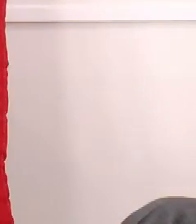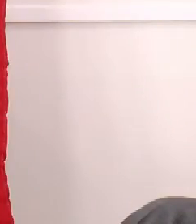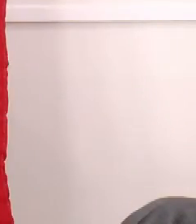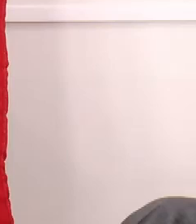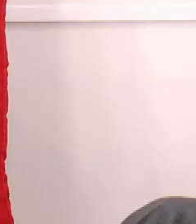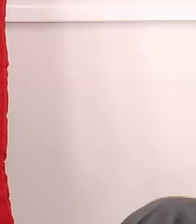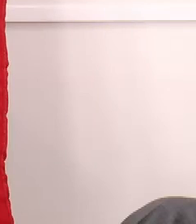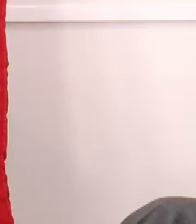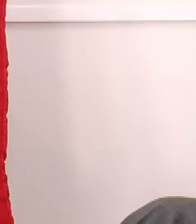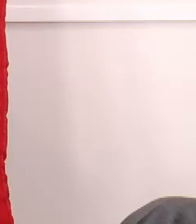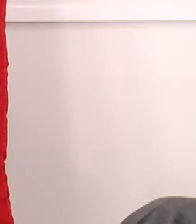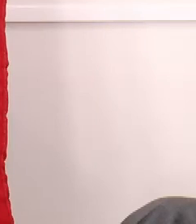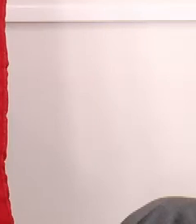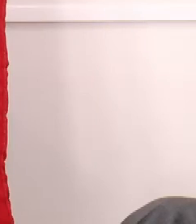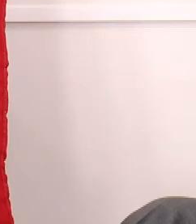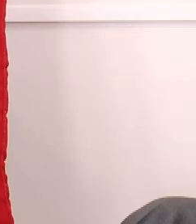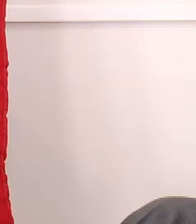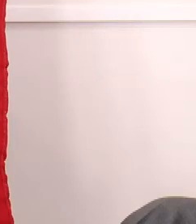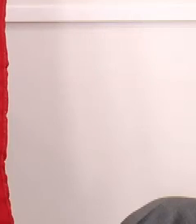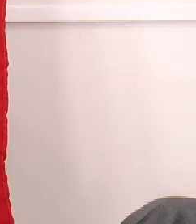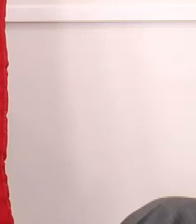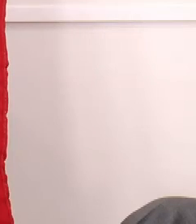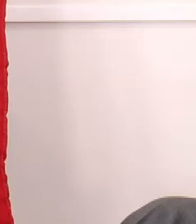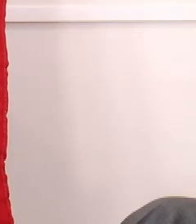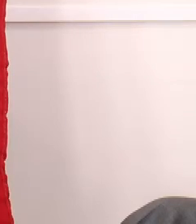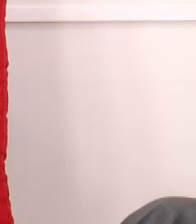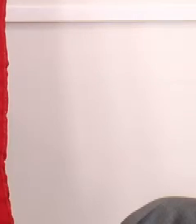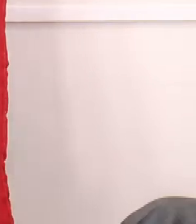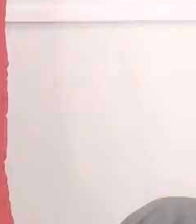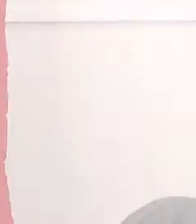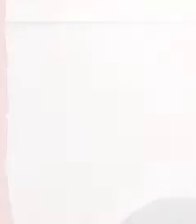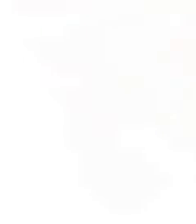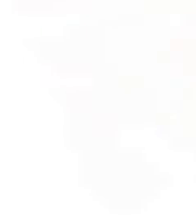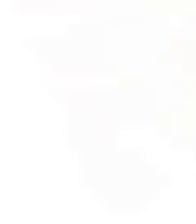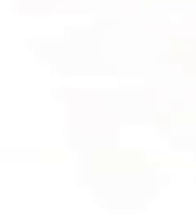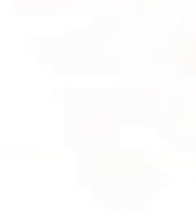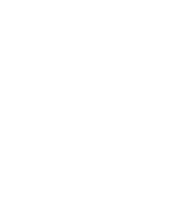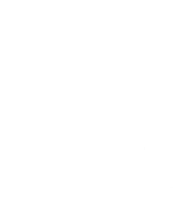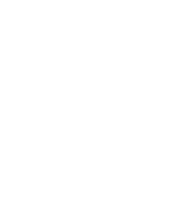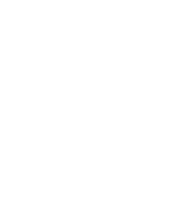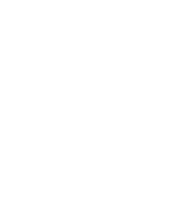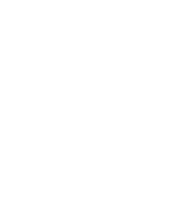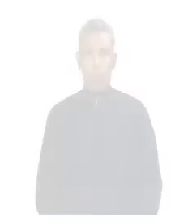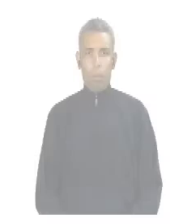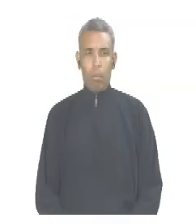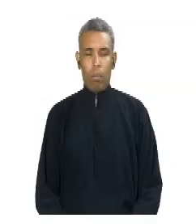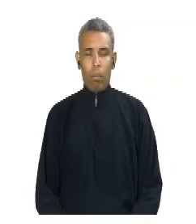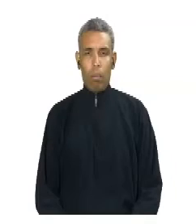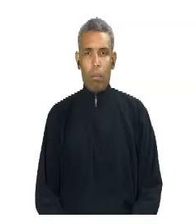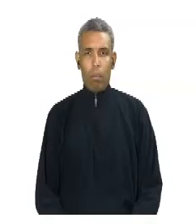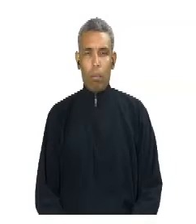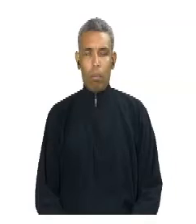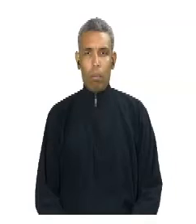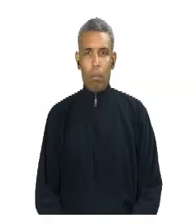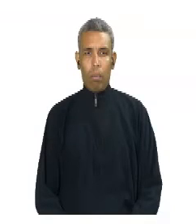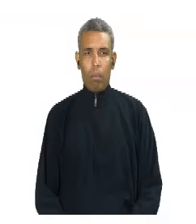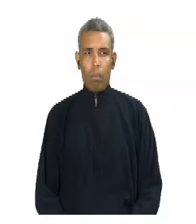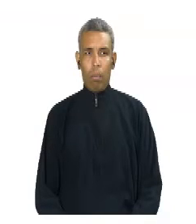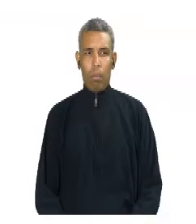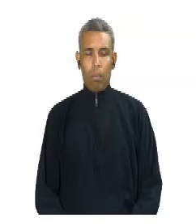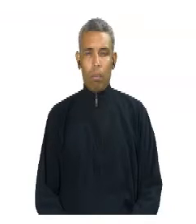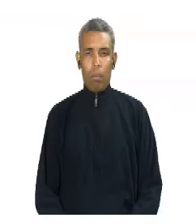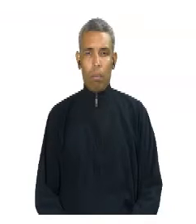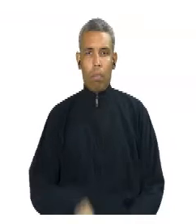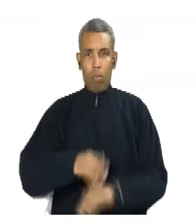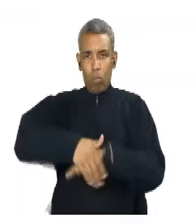bueno acá ya nos entregaron la dirección de jessica barraza usted la puede ubicar en la calle 54 27 64